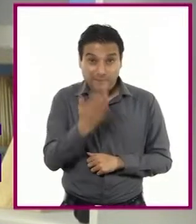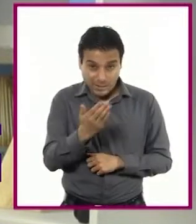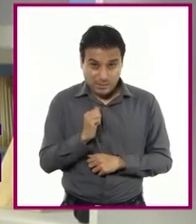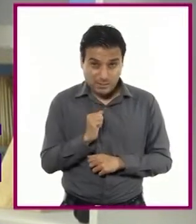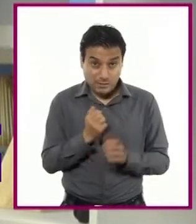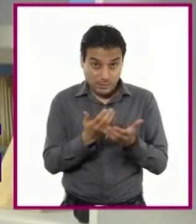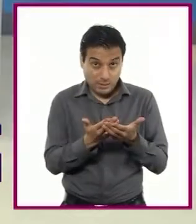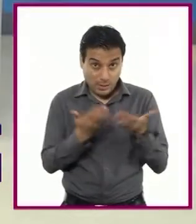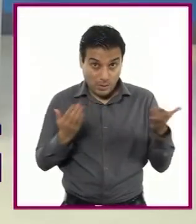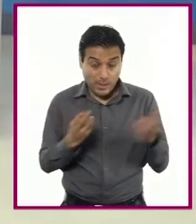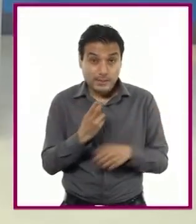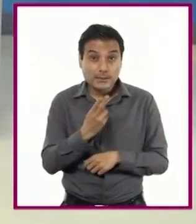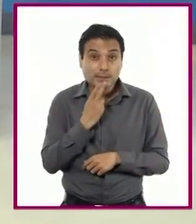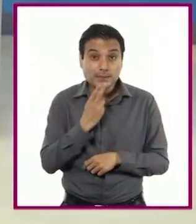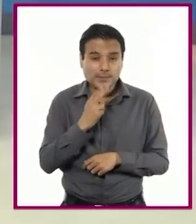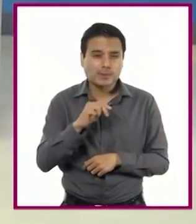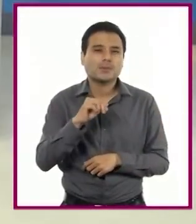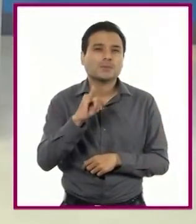actualidad?